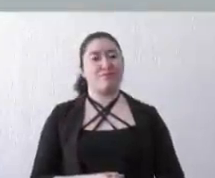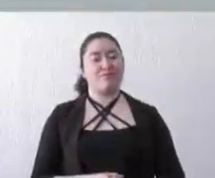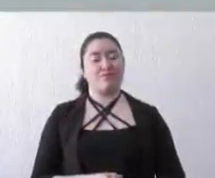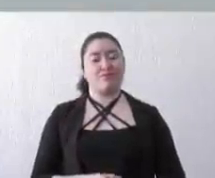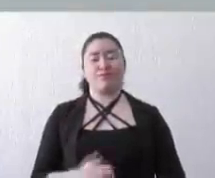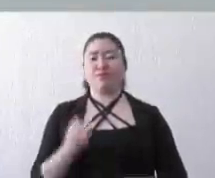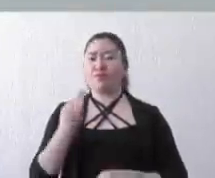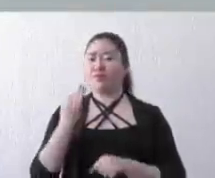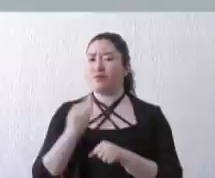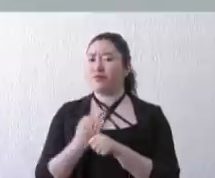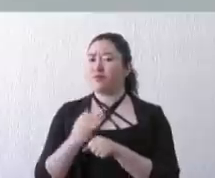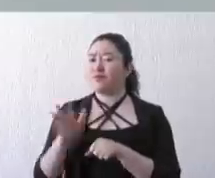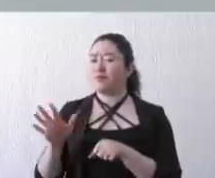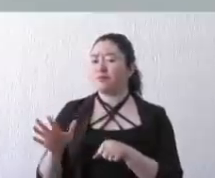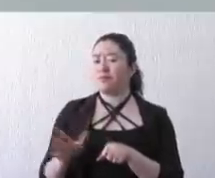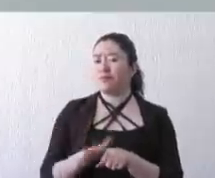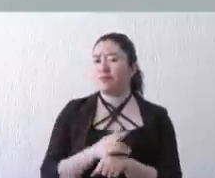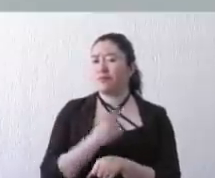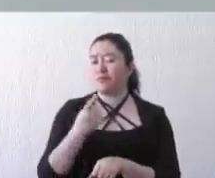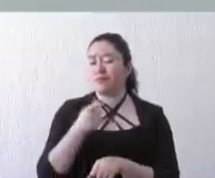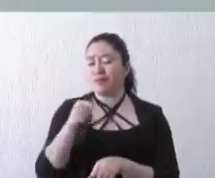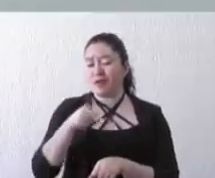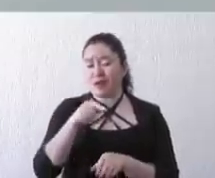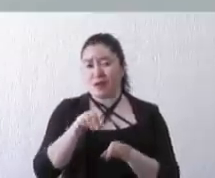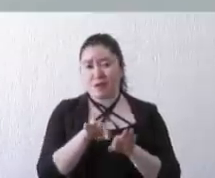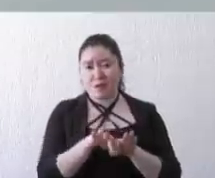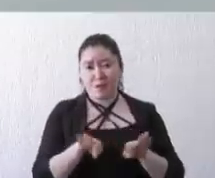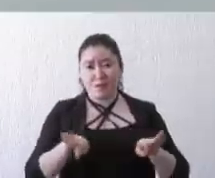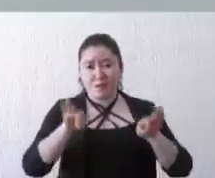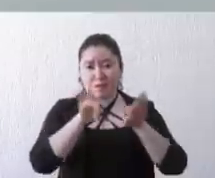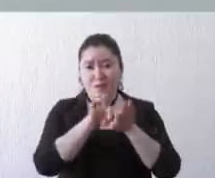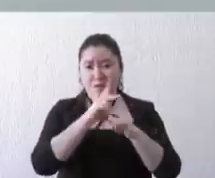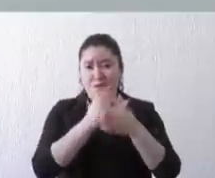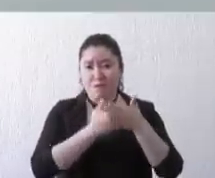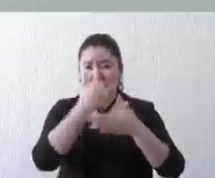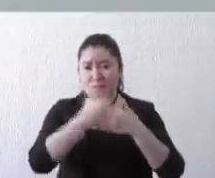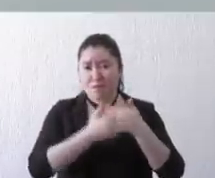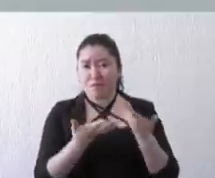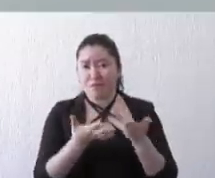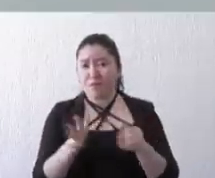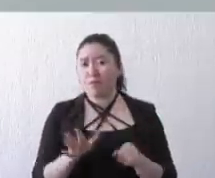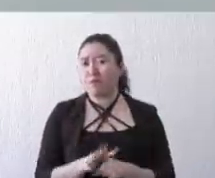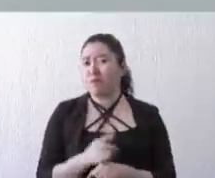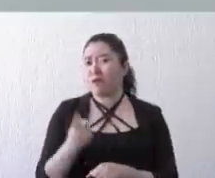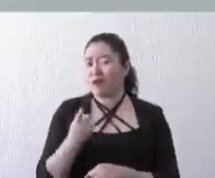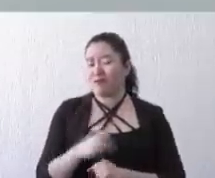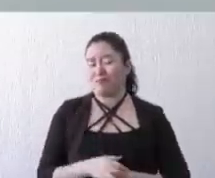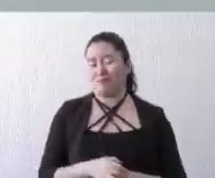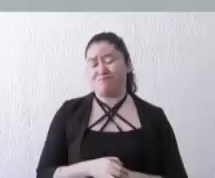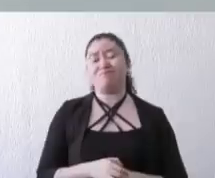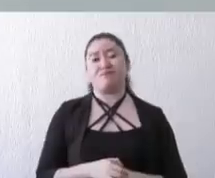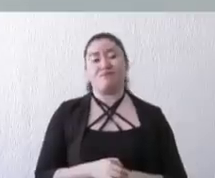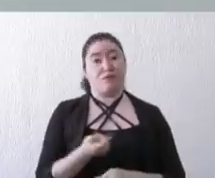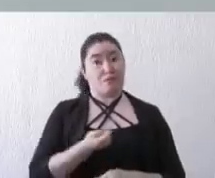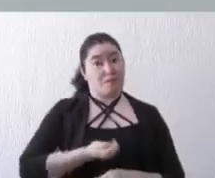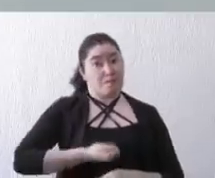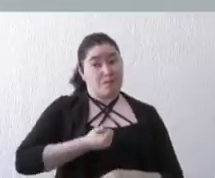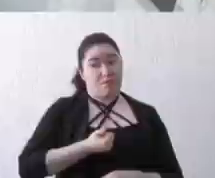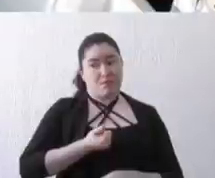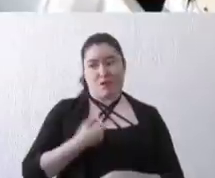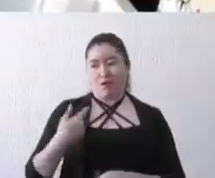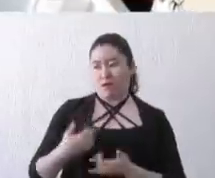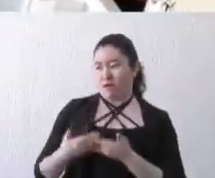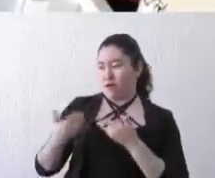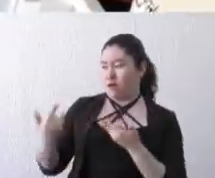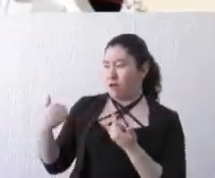importante este proyecto desde mi punto de vista? Primero, porque es un rescate de la memoria histórica de la ciudad.